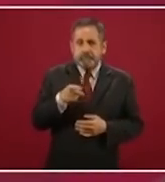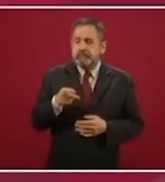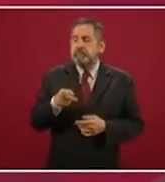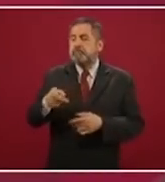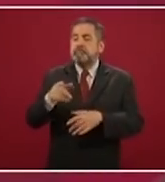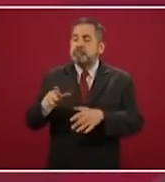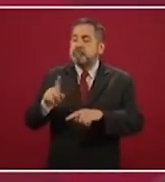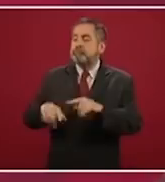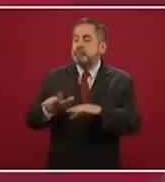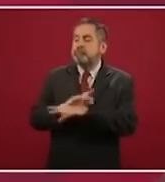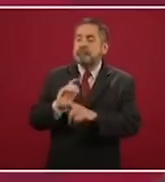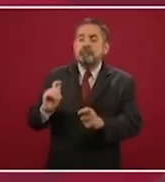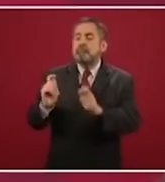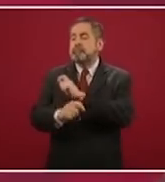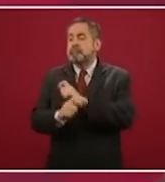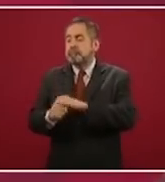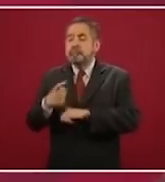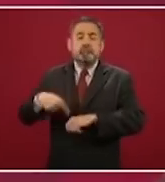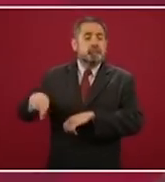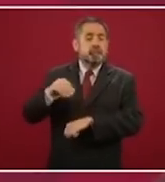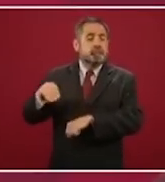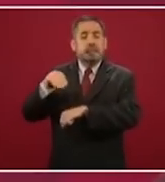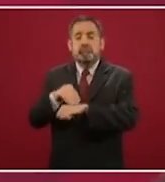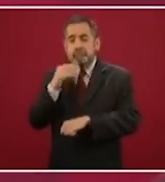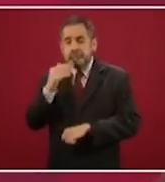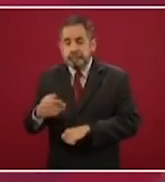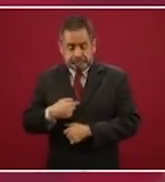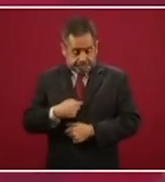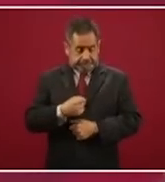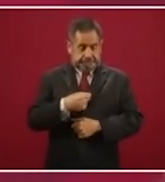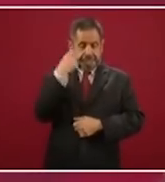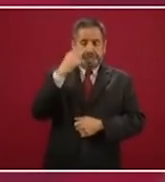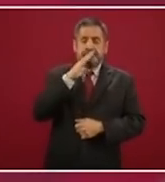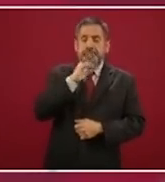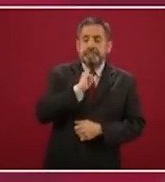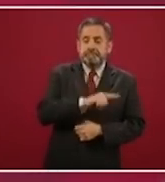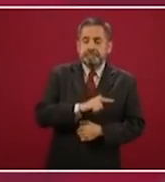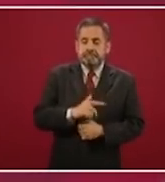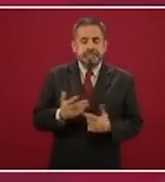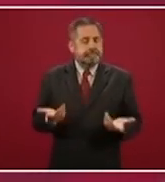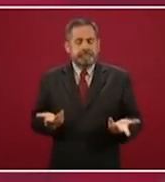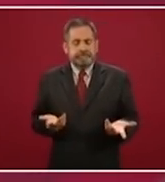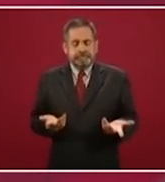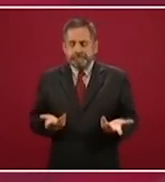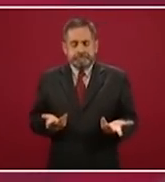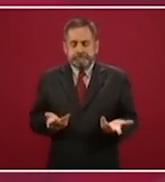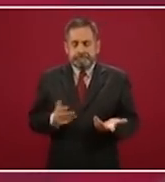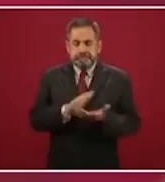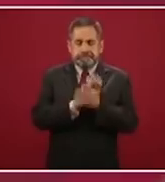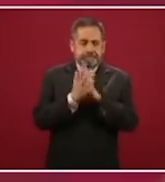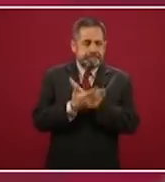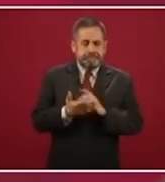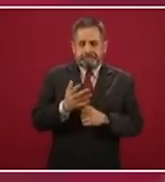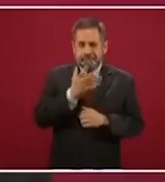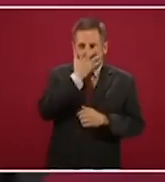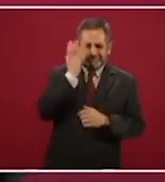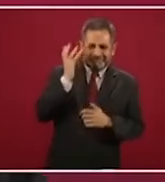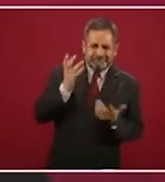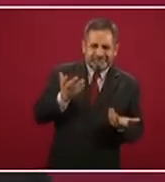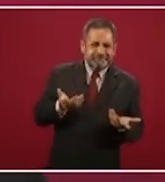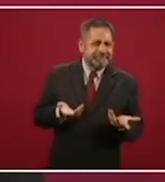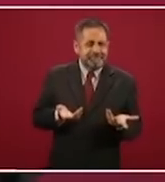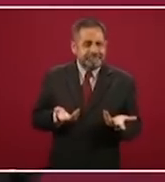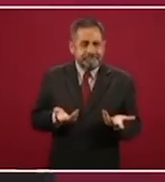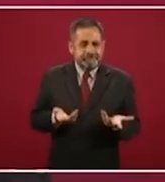cambiemos, vamos a portarnos bien? Pues es un doble discurso. Lo